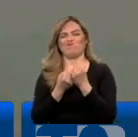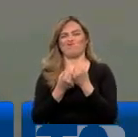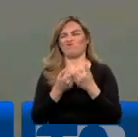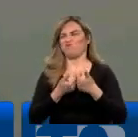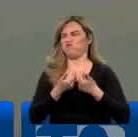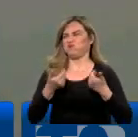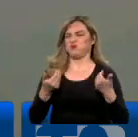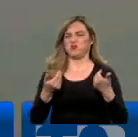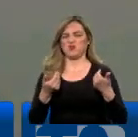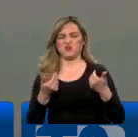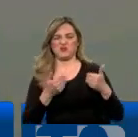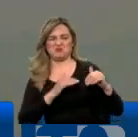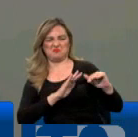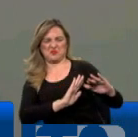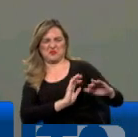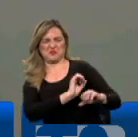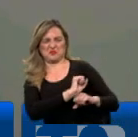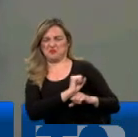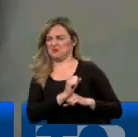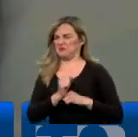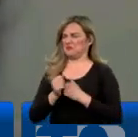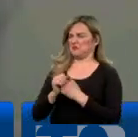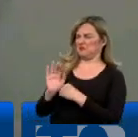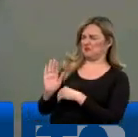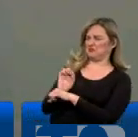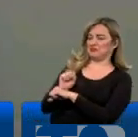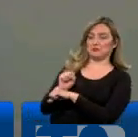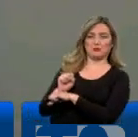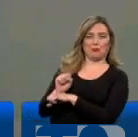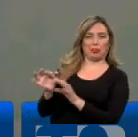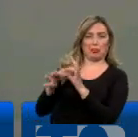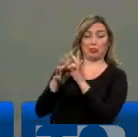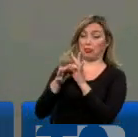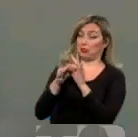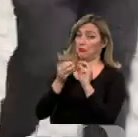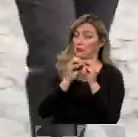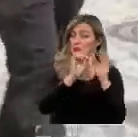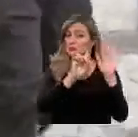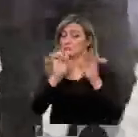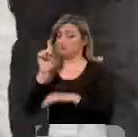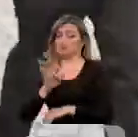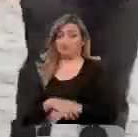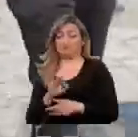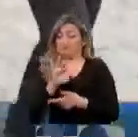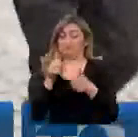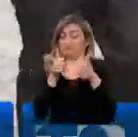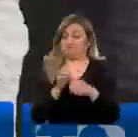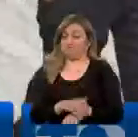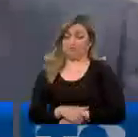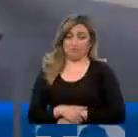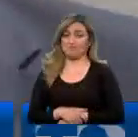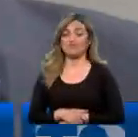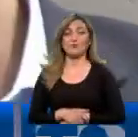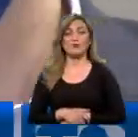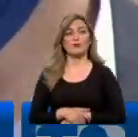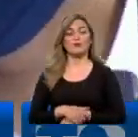no llega a sentirse identificada, representada por los candidatos. Esto mientras al otro extremo aún